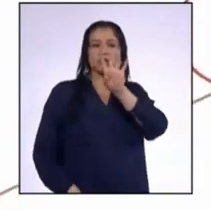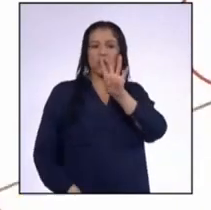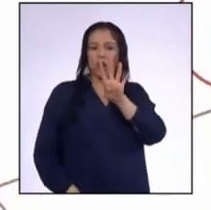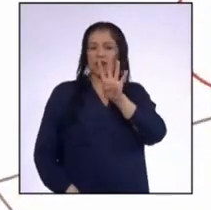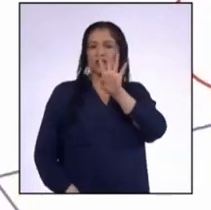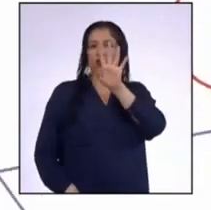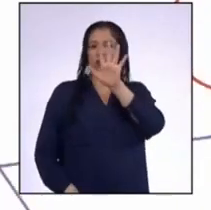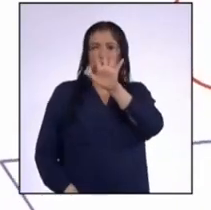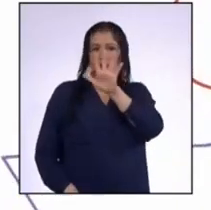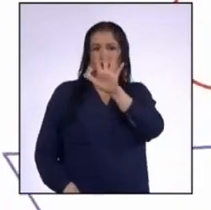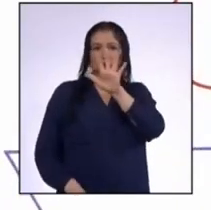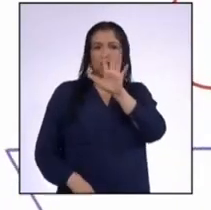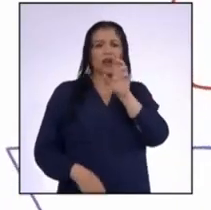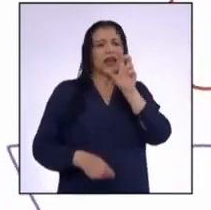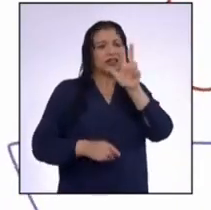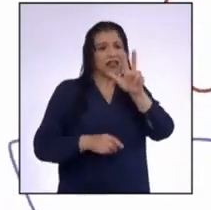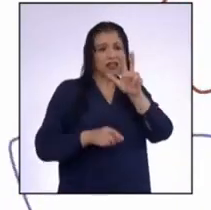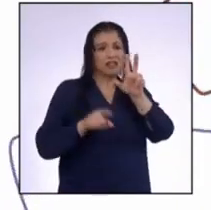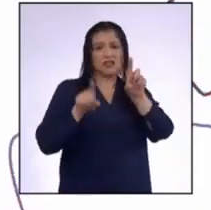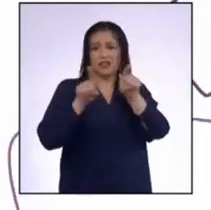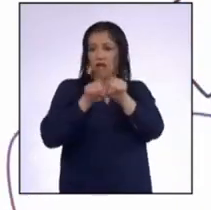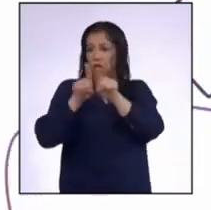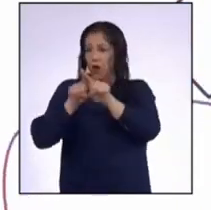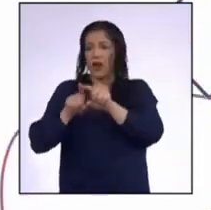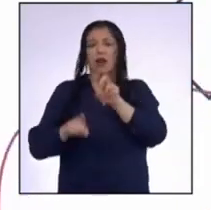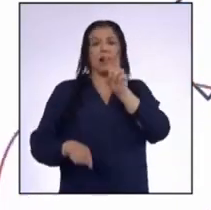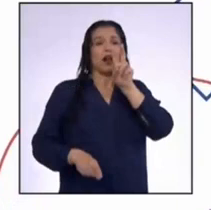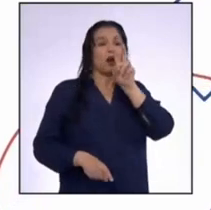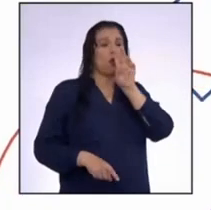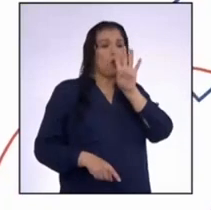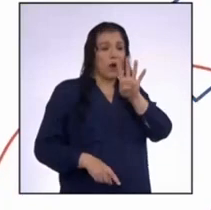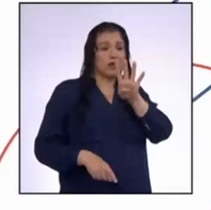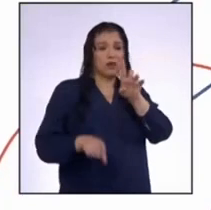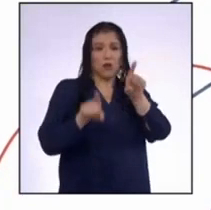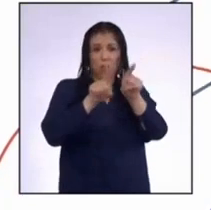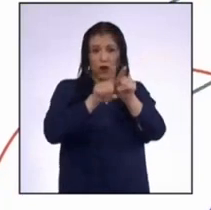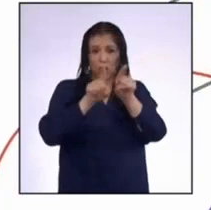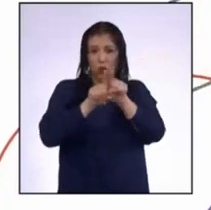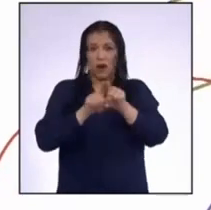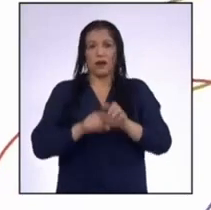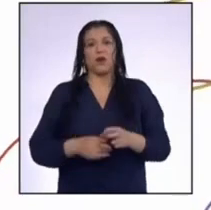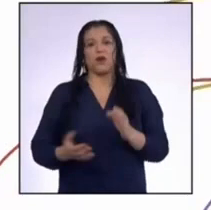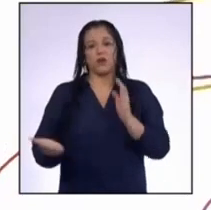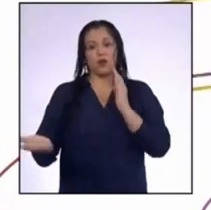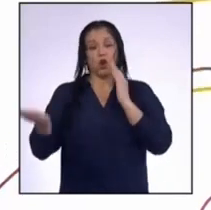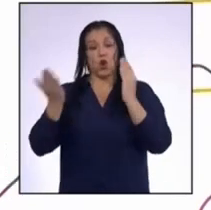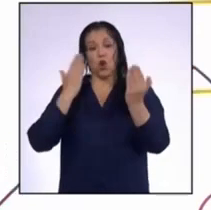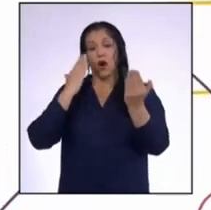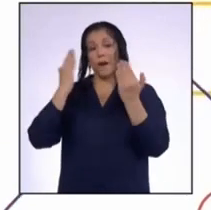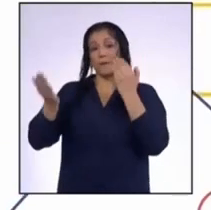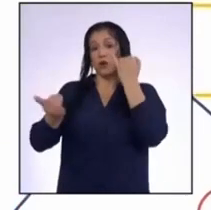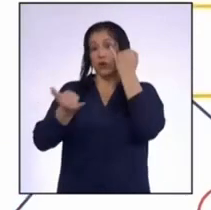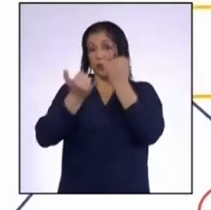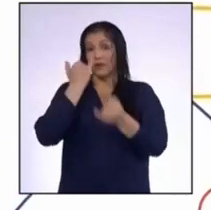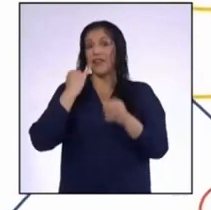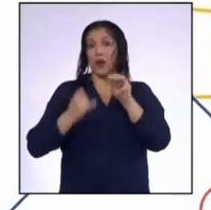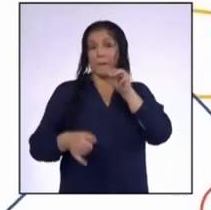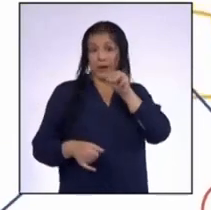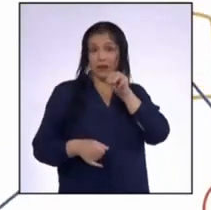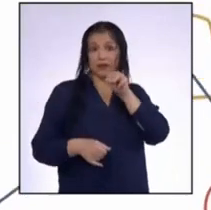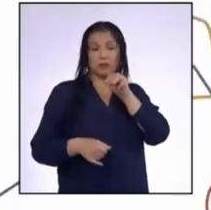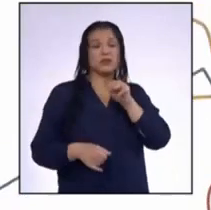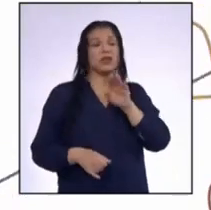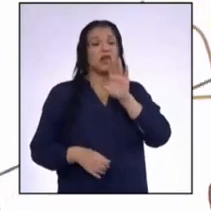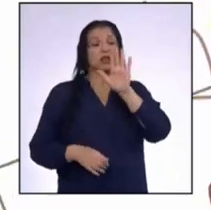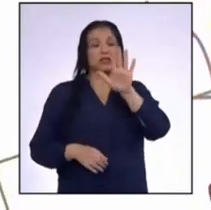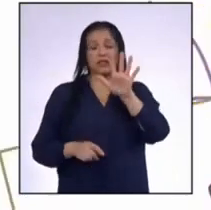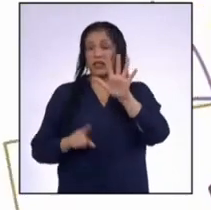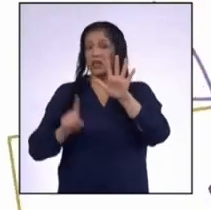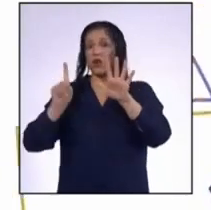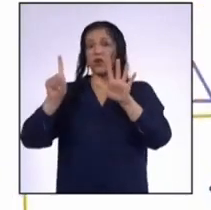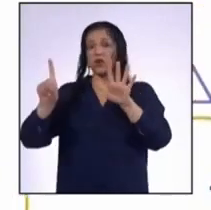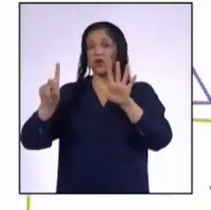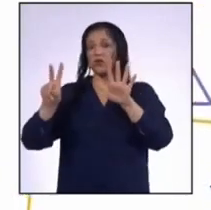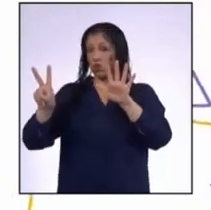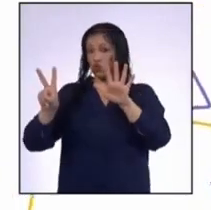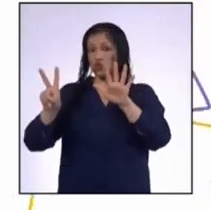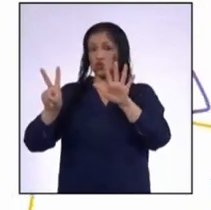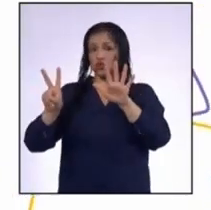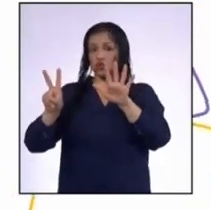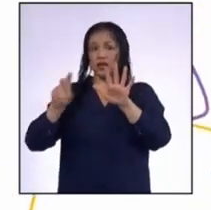y centésimos, son iguales para ambos números. Al comparar las cifras de los milésimos, se determina que el